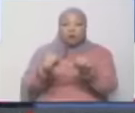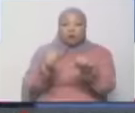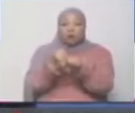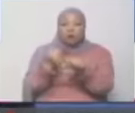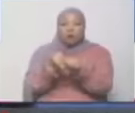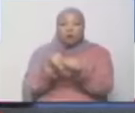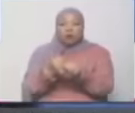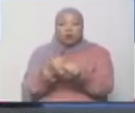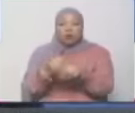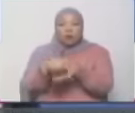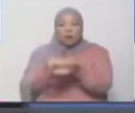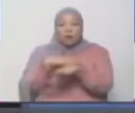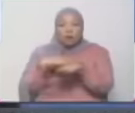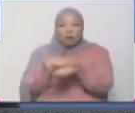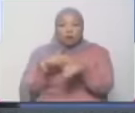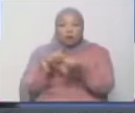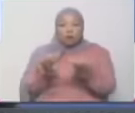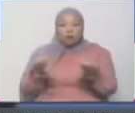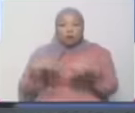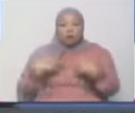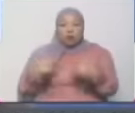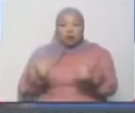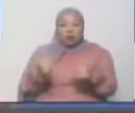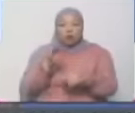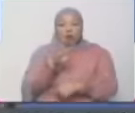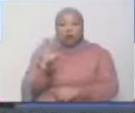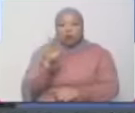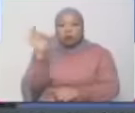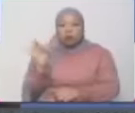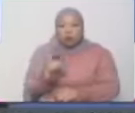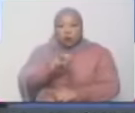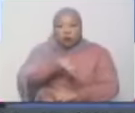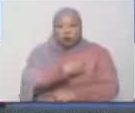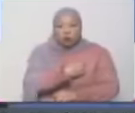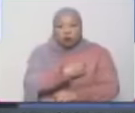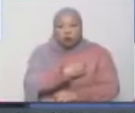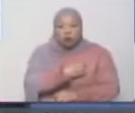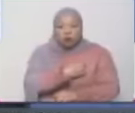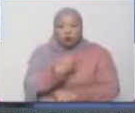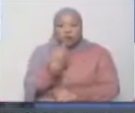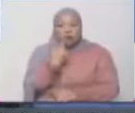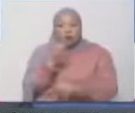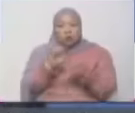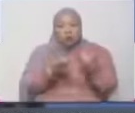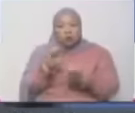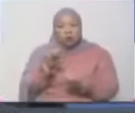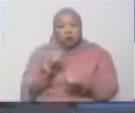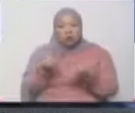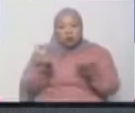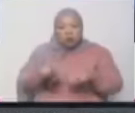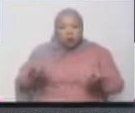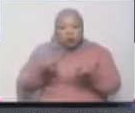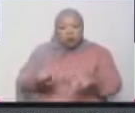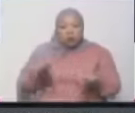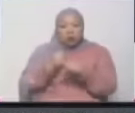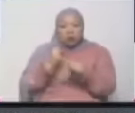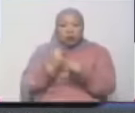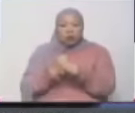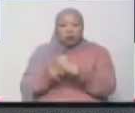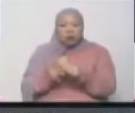ministra Gabriela, el 40% de la investigación de este país lo hace la universidad. Pero una de las revisiones es que, por ejemplo, a veces se investiga incidencia